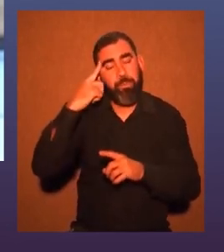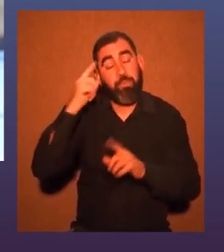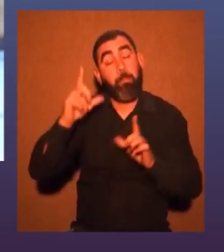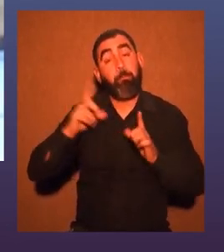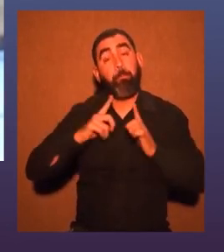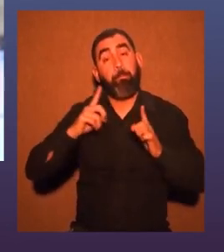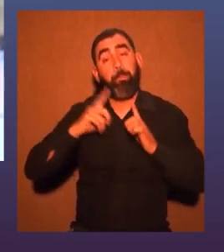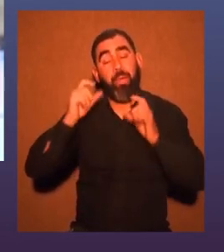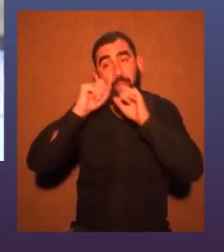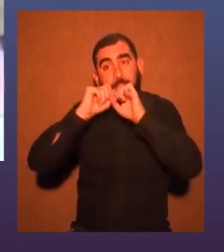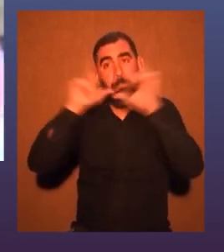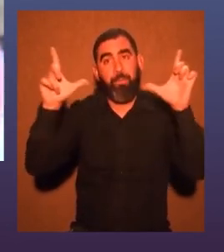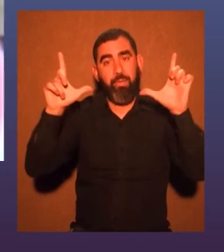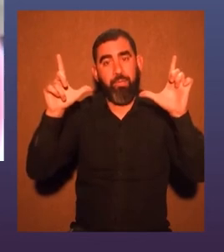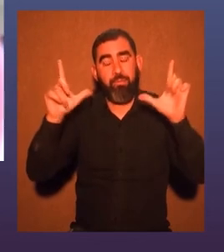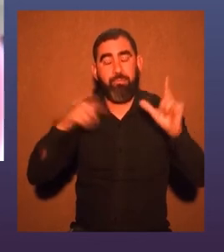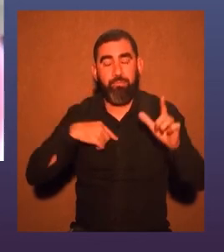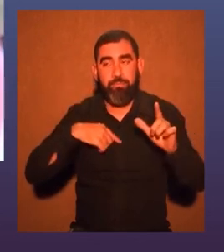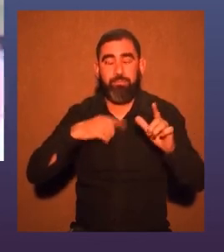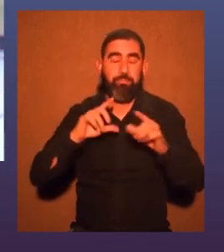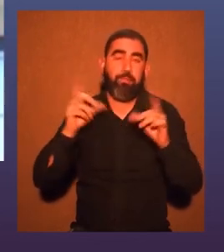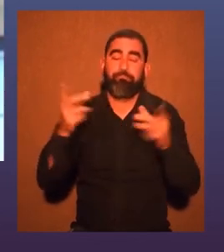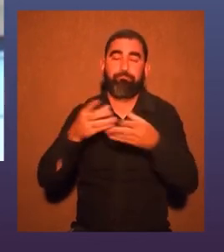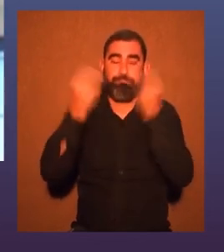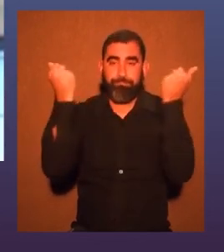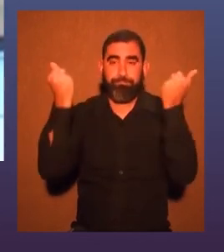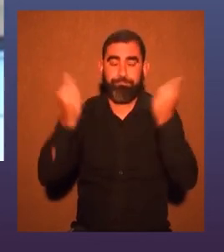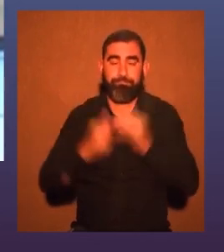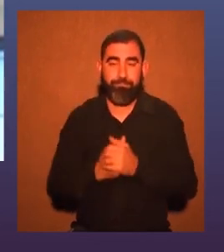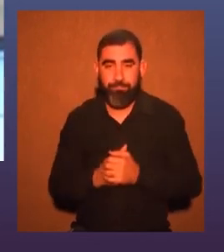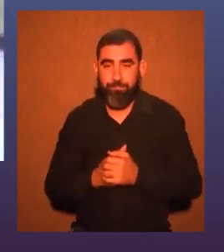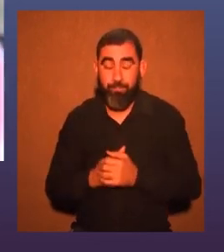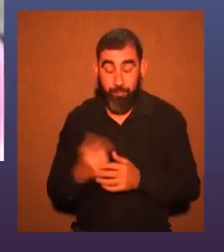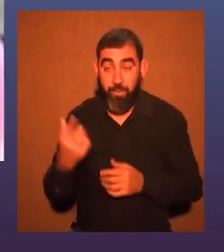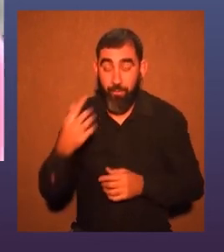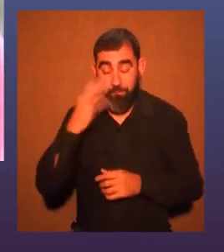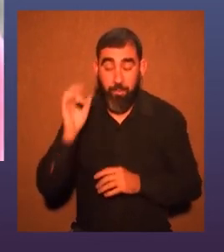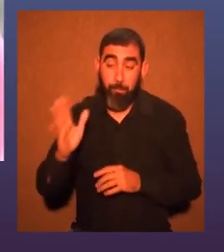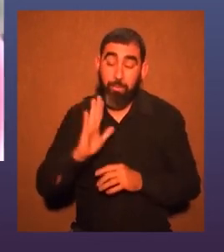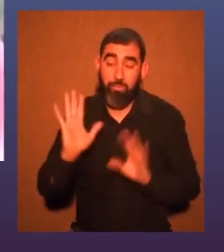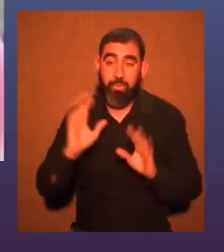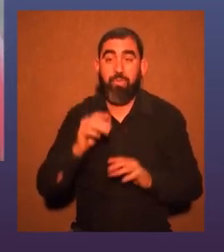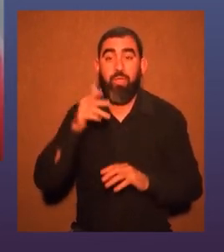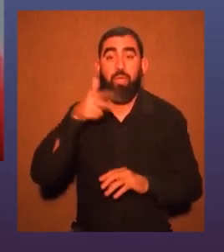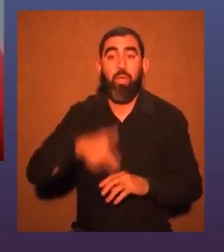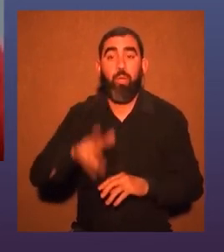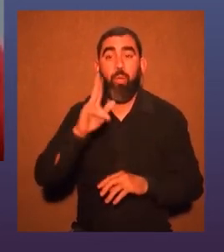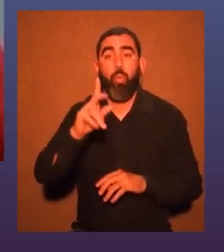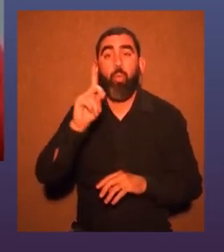a ver si transitó. Pero es absolutamente personal. Hugo.